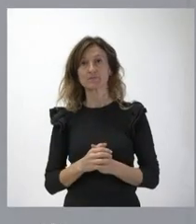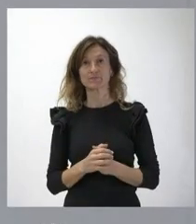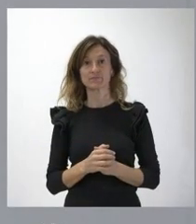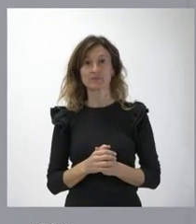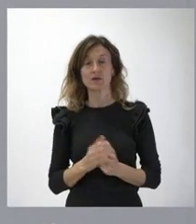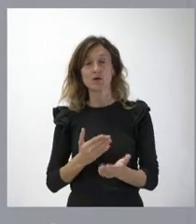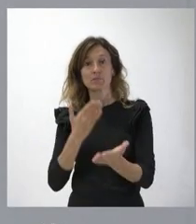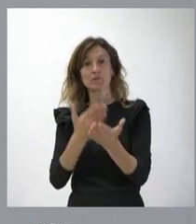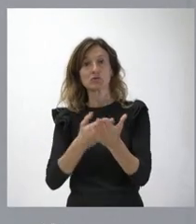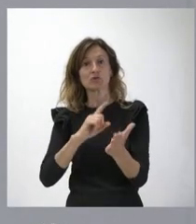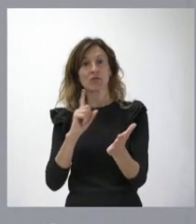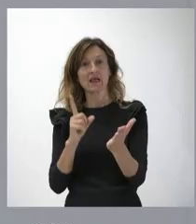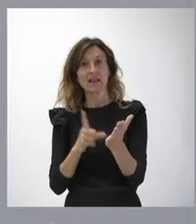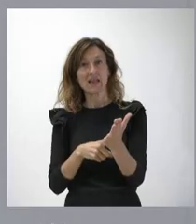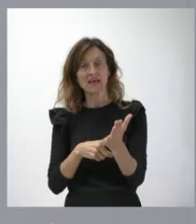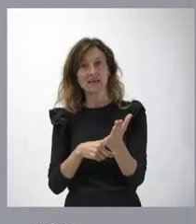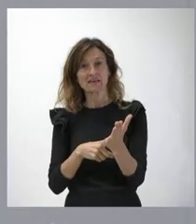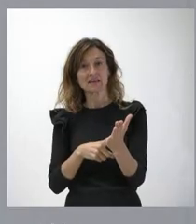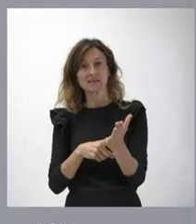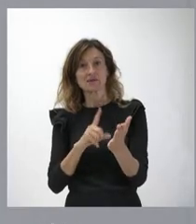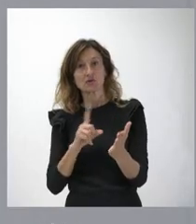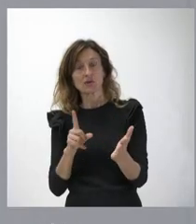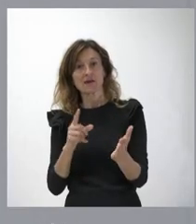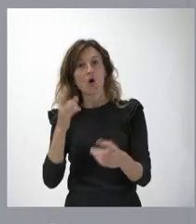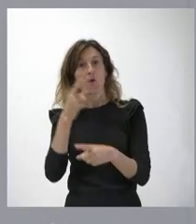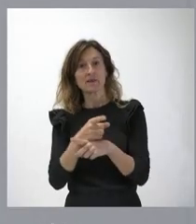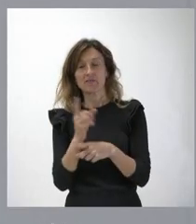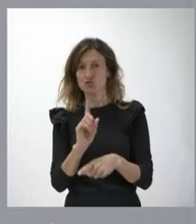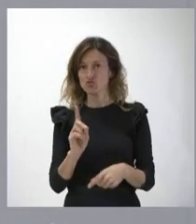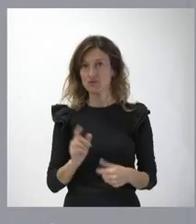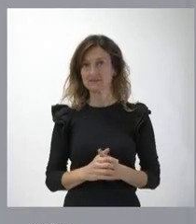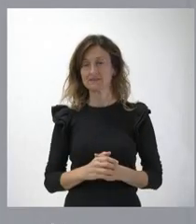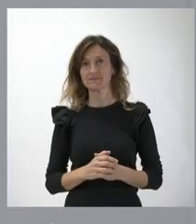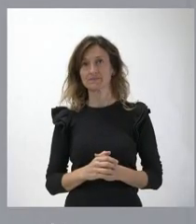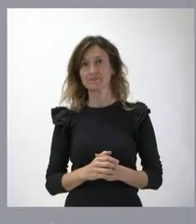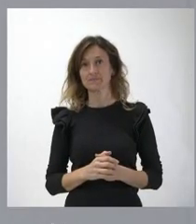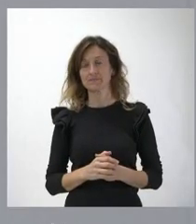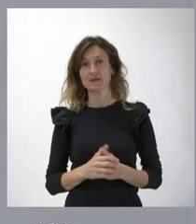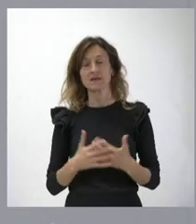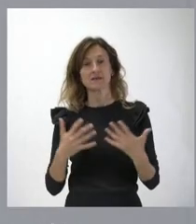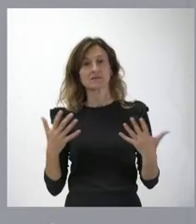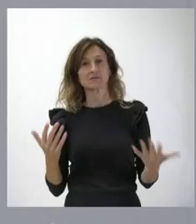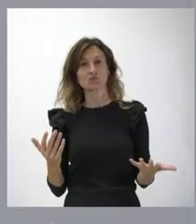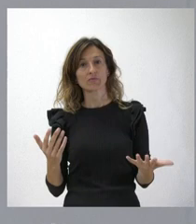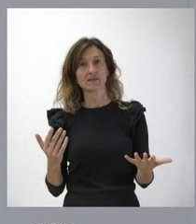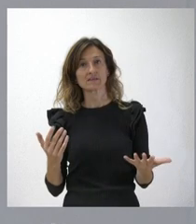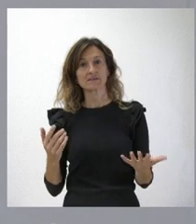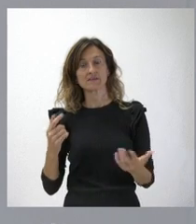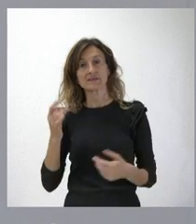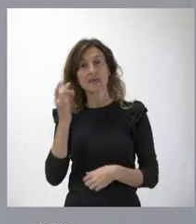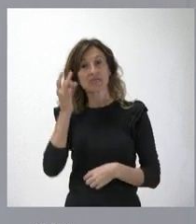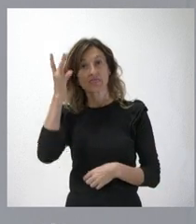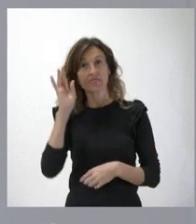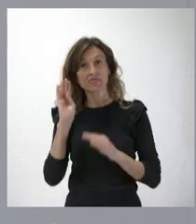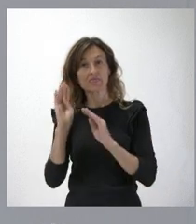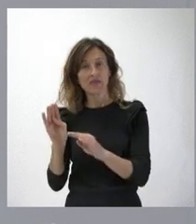proposición de ley como su nombre indica Es una proposición no de ley y no es una obligación directa por tanto es una Inspiración En todo